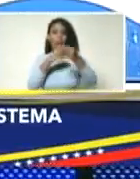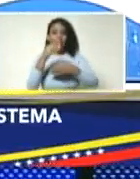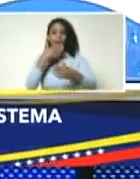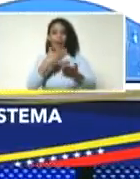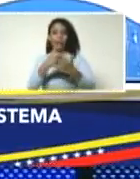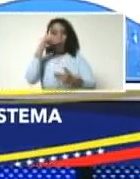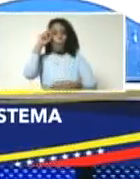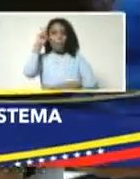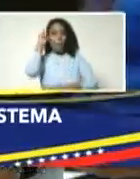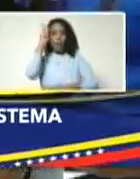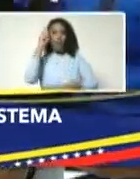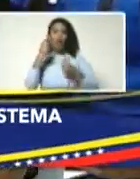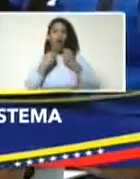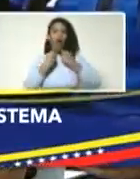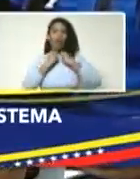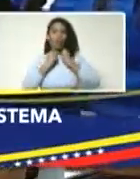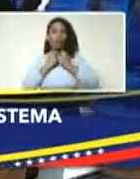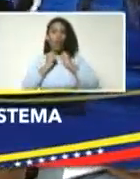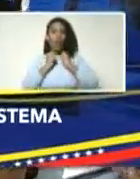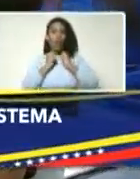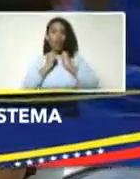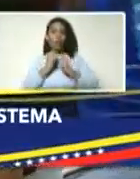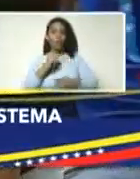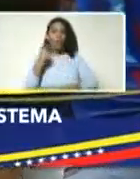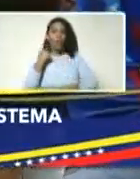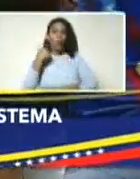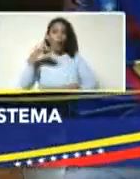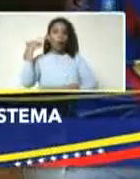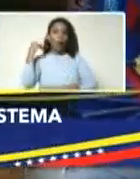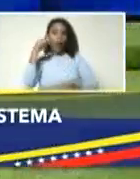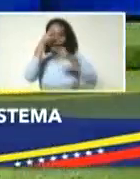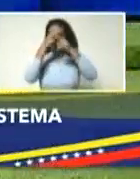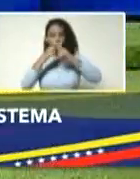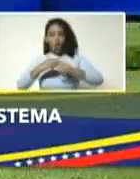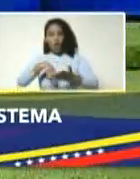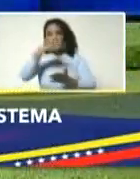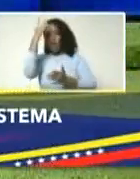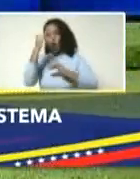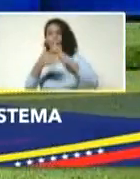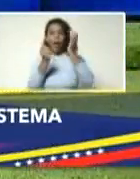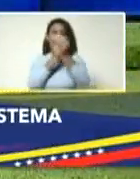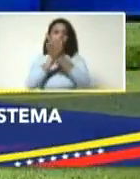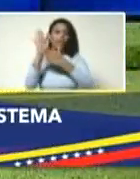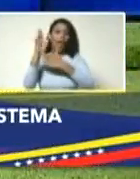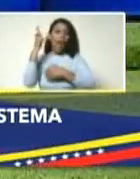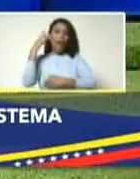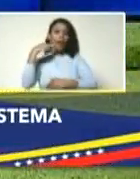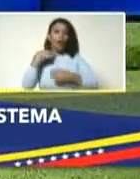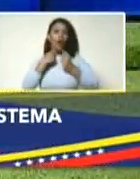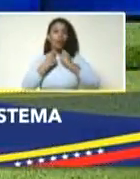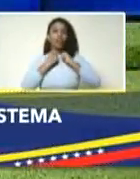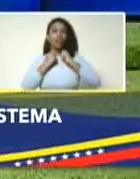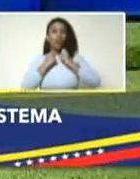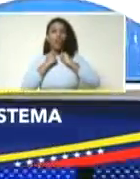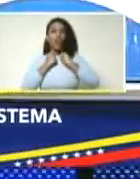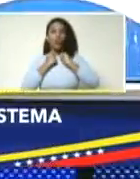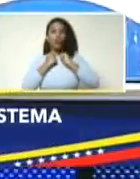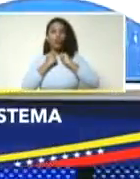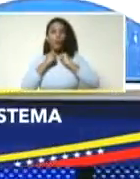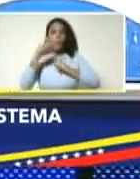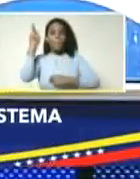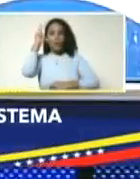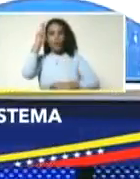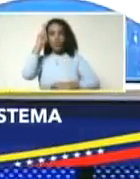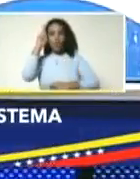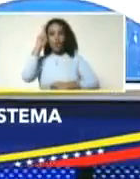profesor Aristóbulo Isturi. Honor y gloria eterna al negro Aristóbulo Isturi, profesor